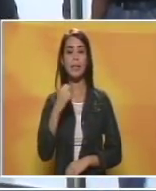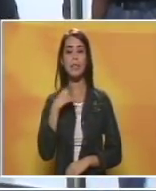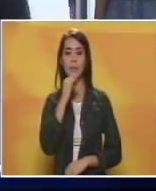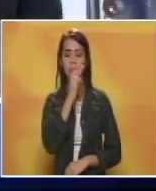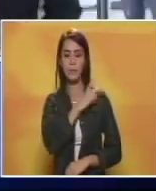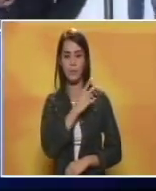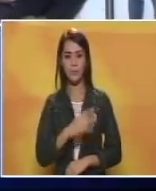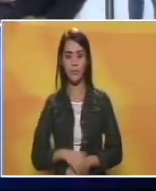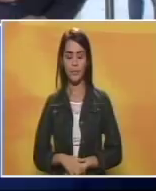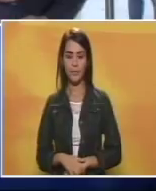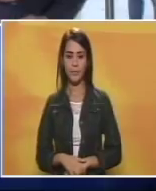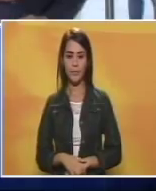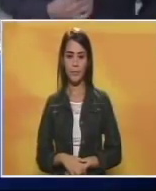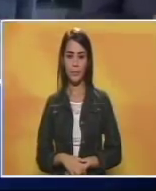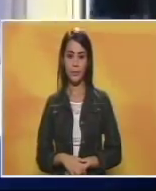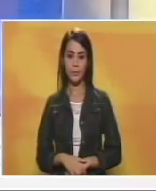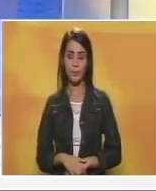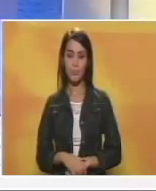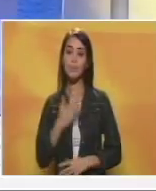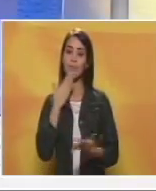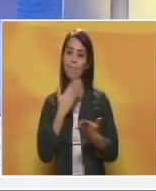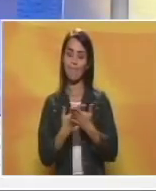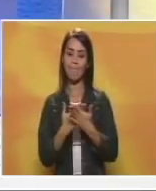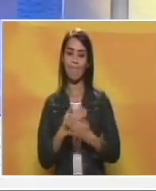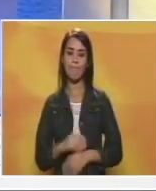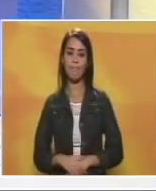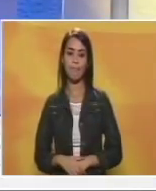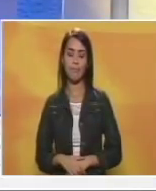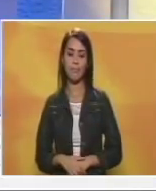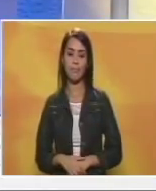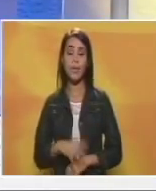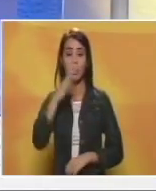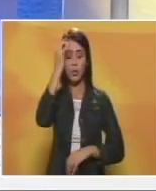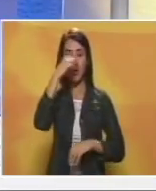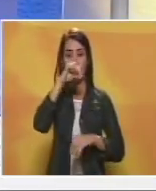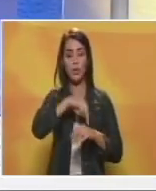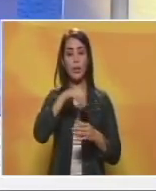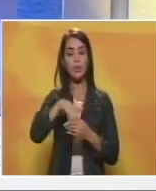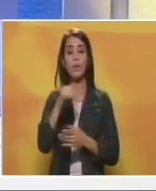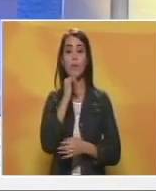Sotillo, Noticiero Venevisión. Gracias, Euclides. Continuamos. El Consejo Nacional